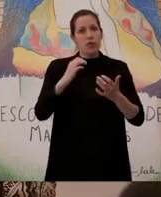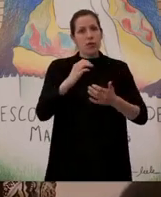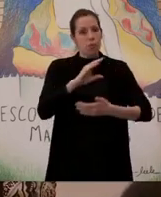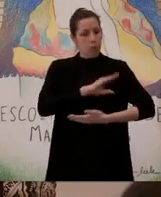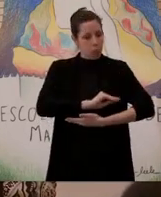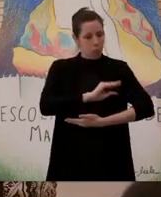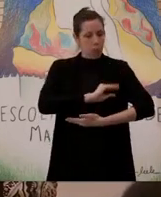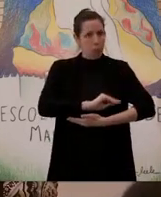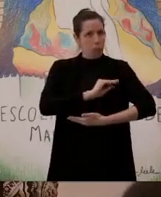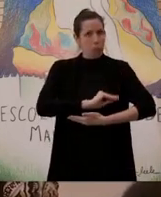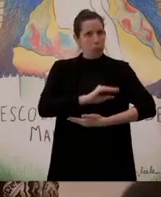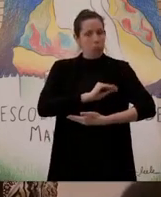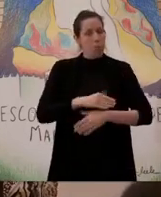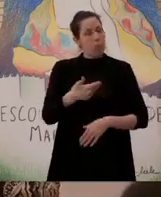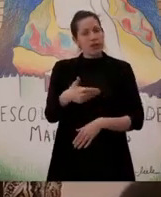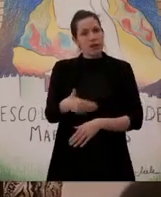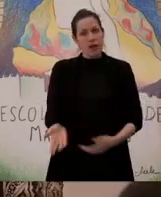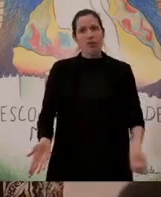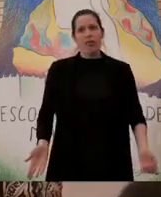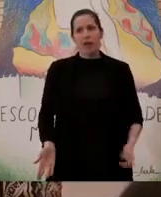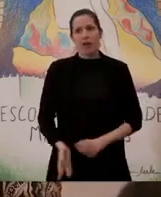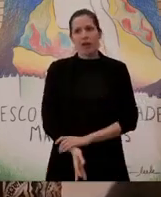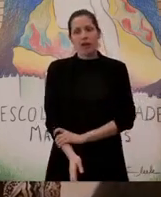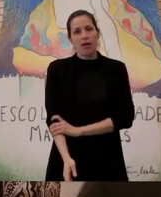nada nada os prometo que no pasó nada